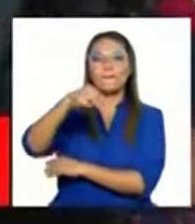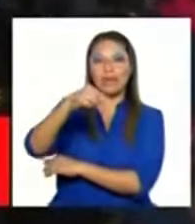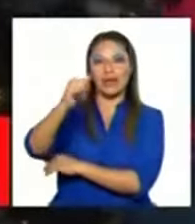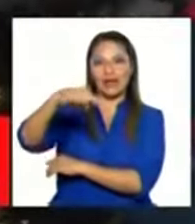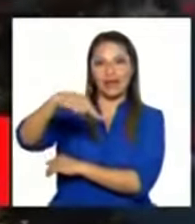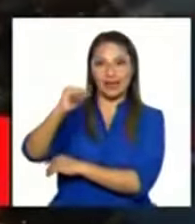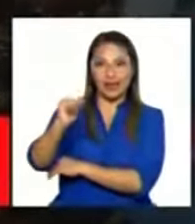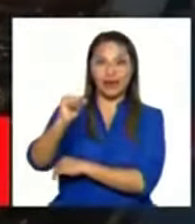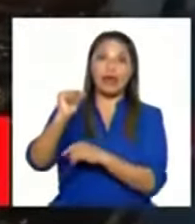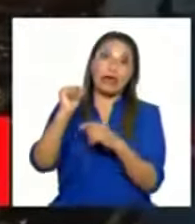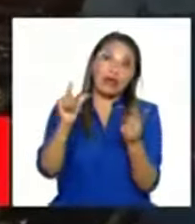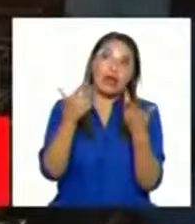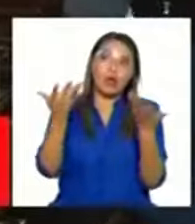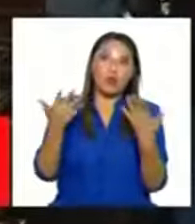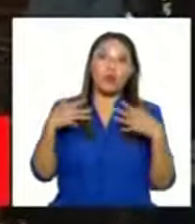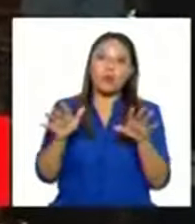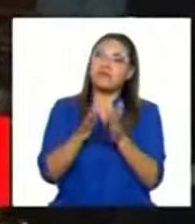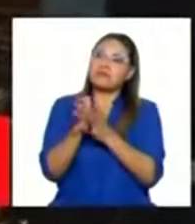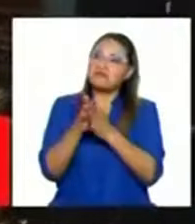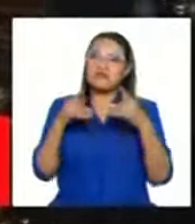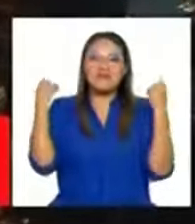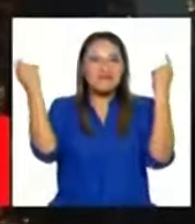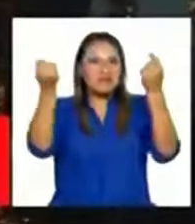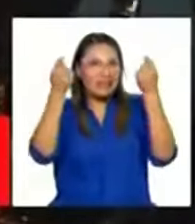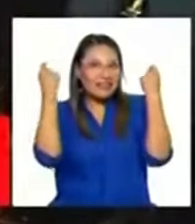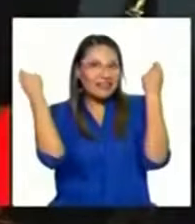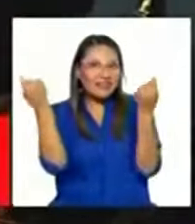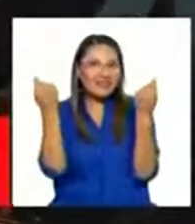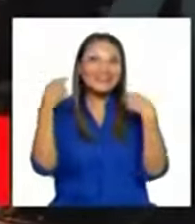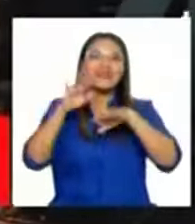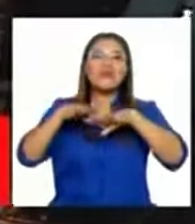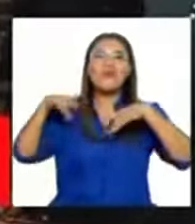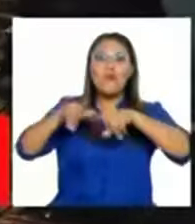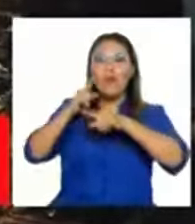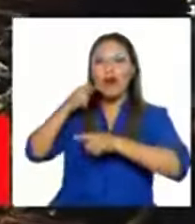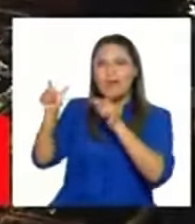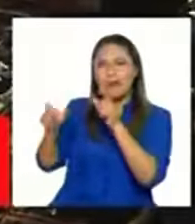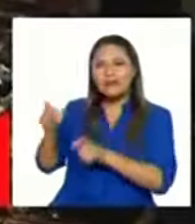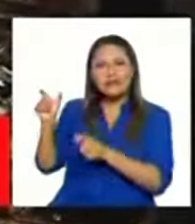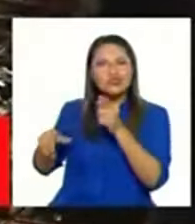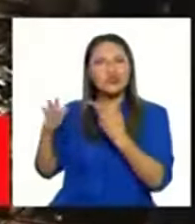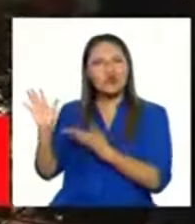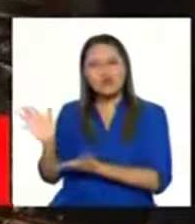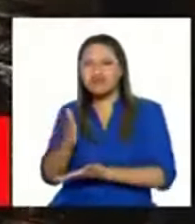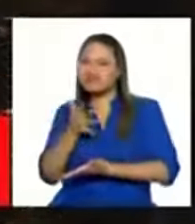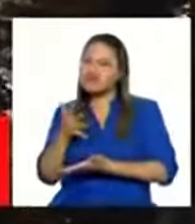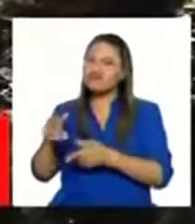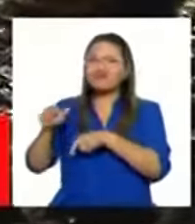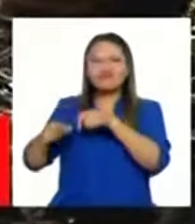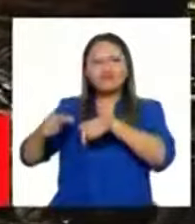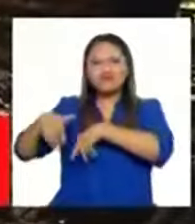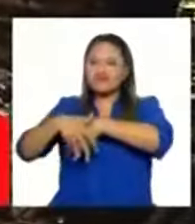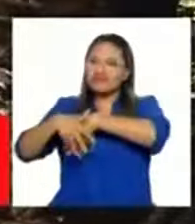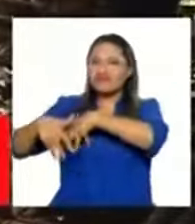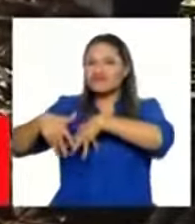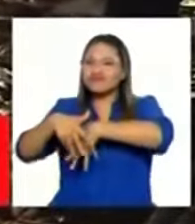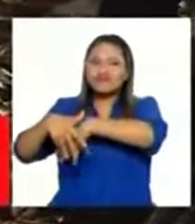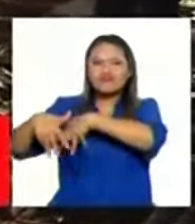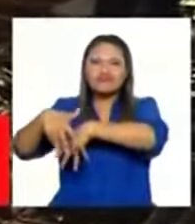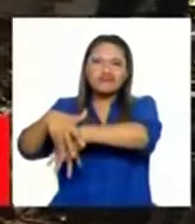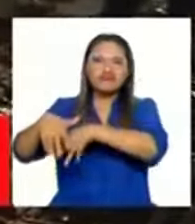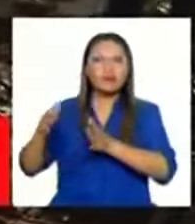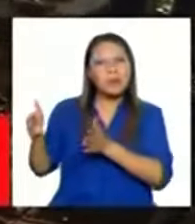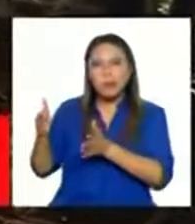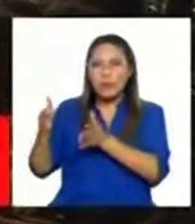panorama, otro escenario, un escenario más de celebridad. Incluso hemos visto unas bandas de diversos mayordomos de los procesiones que se han